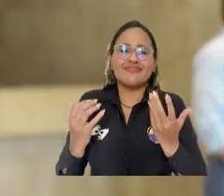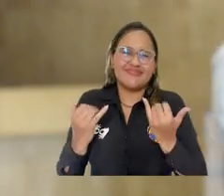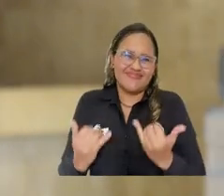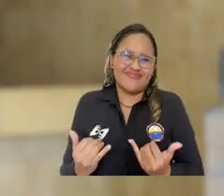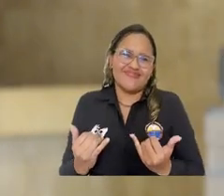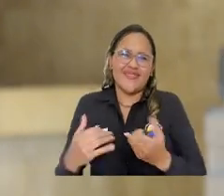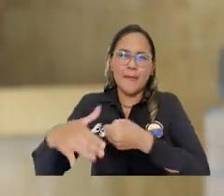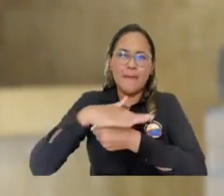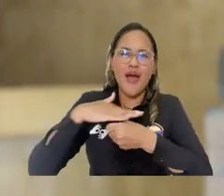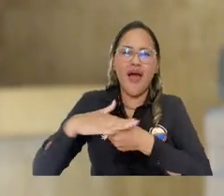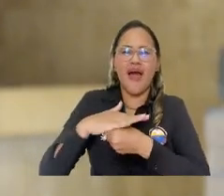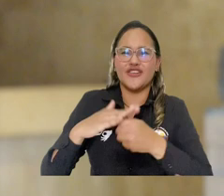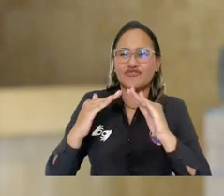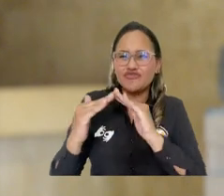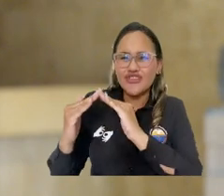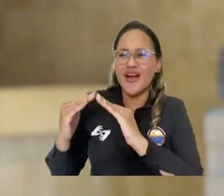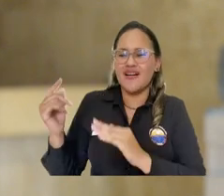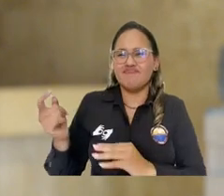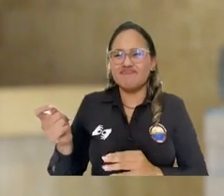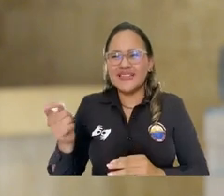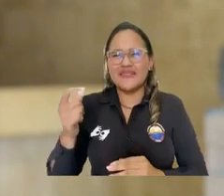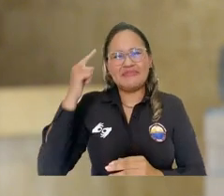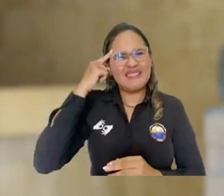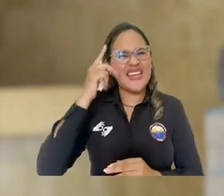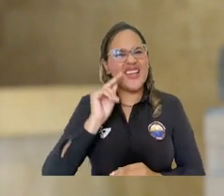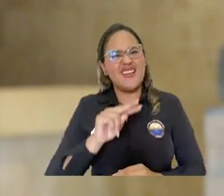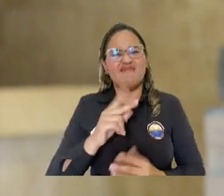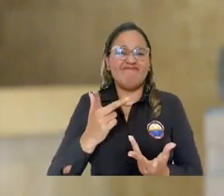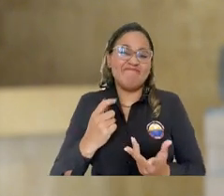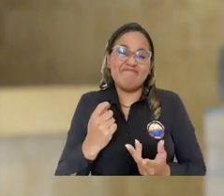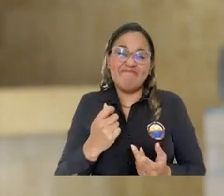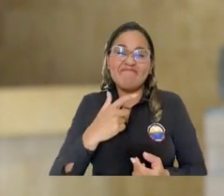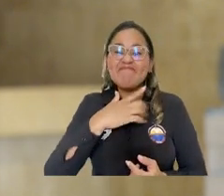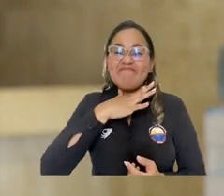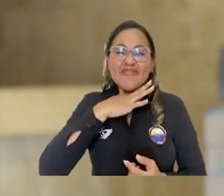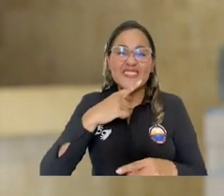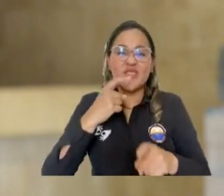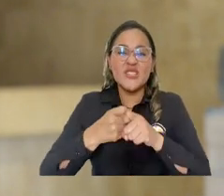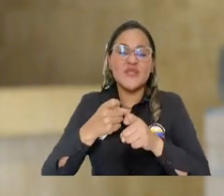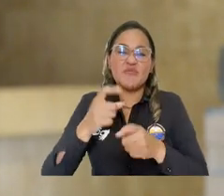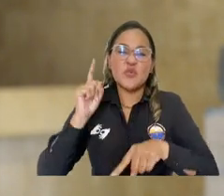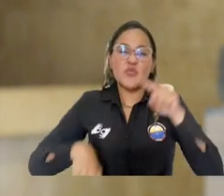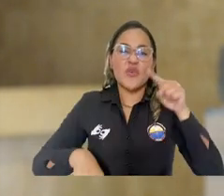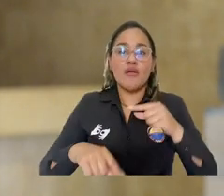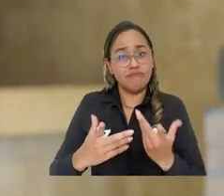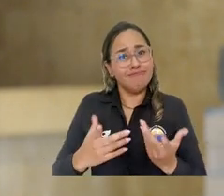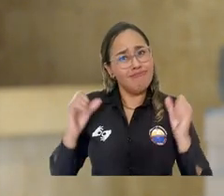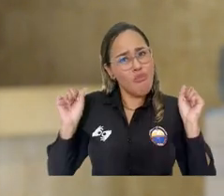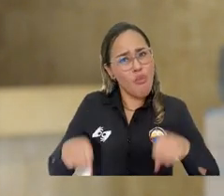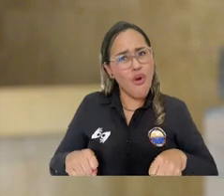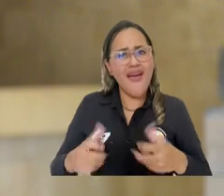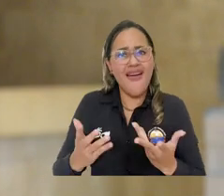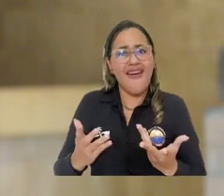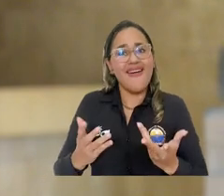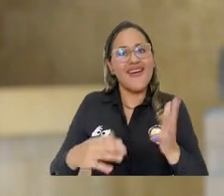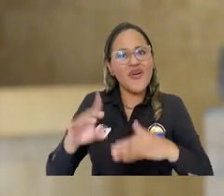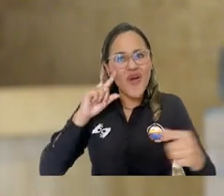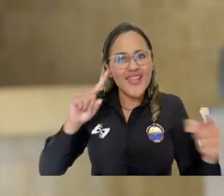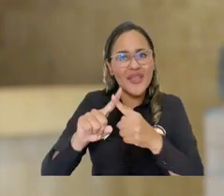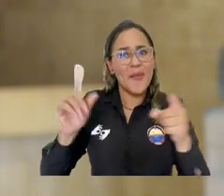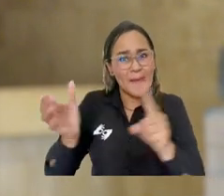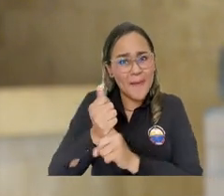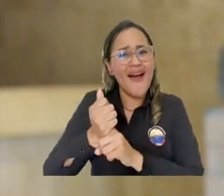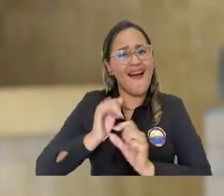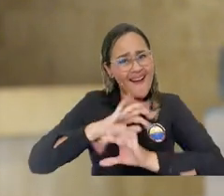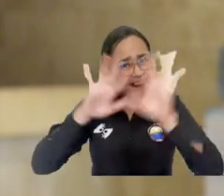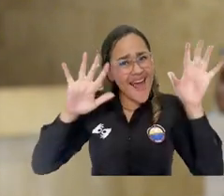debido a que de pronto los jóvenes del barrio piensan que no tienen oportunidad de salir adelante por los recursos pero si nos informamos bien